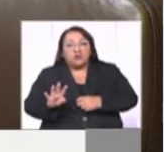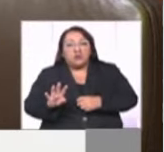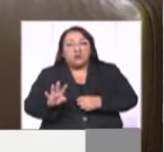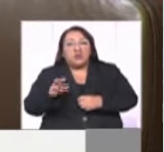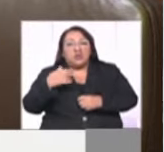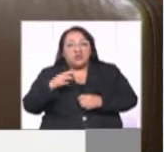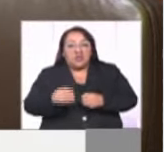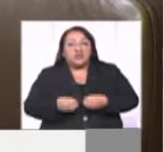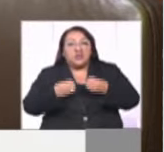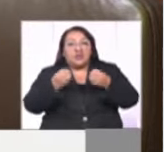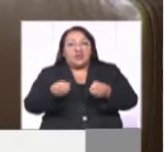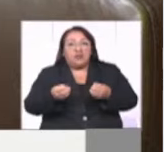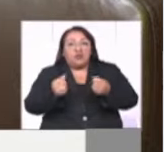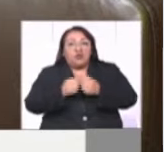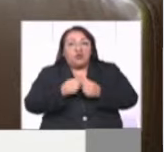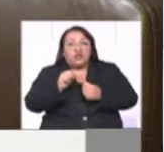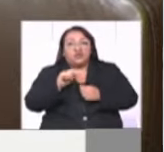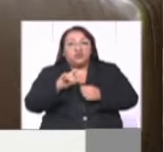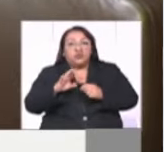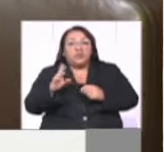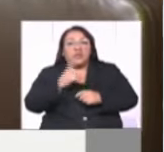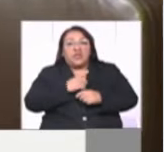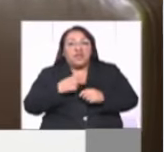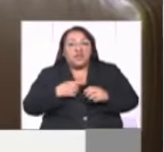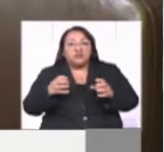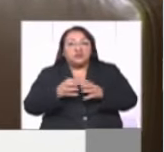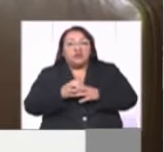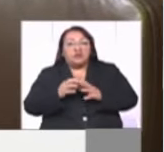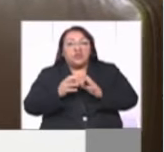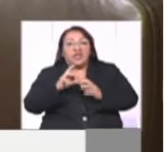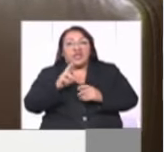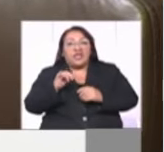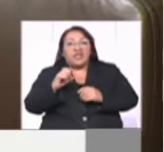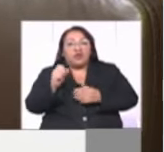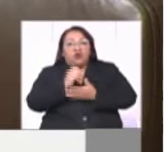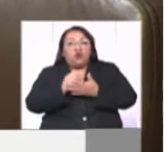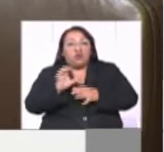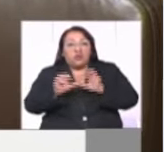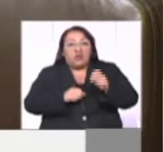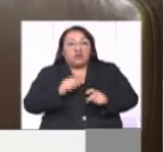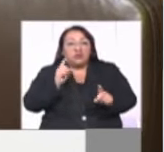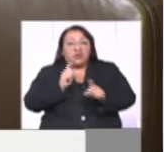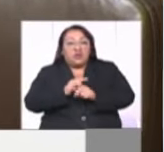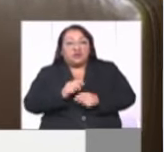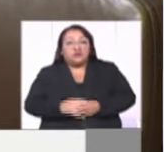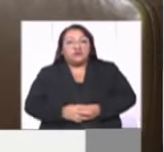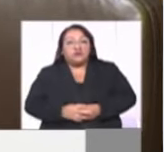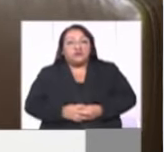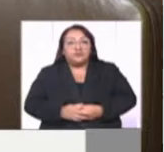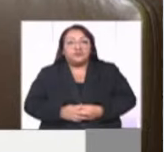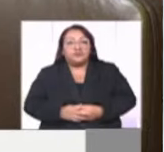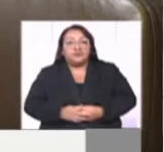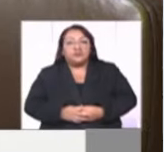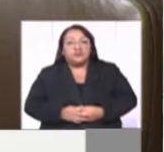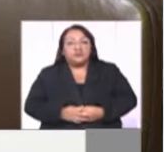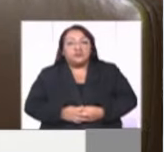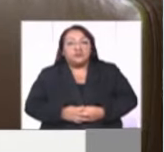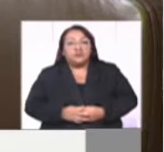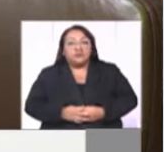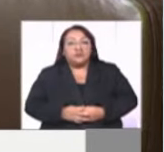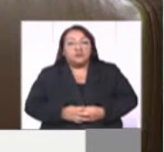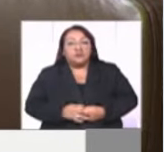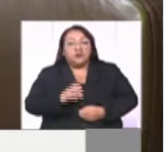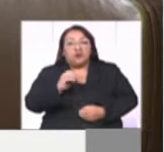se ha emitido a través de la Subdirección de Identificación de Riesgos en Contrataciones Directas y Supuestos Excluidos de la OCE, de